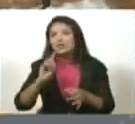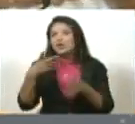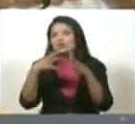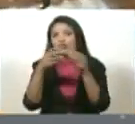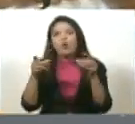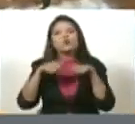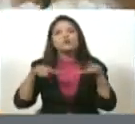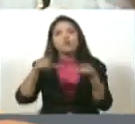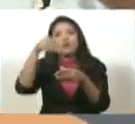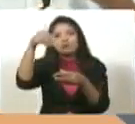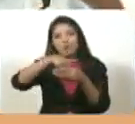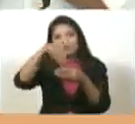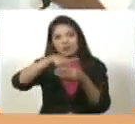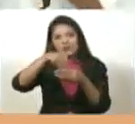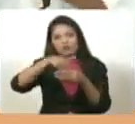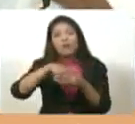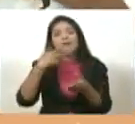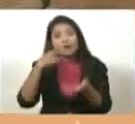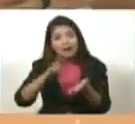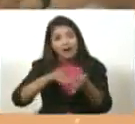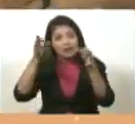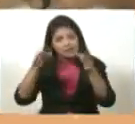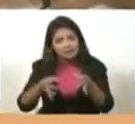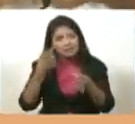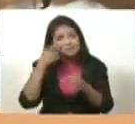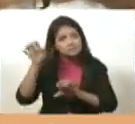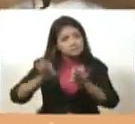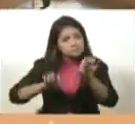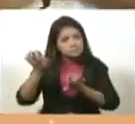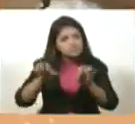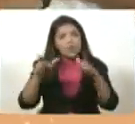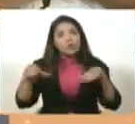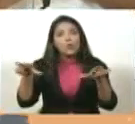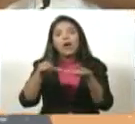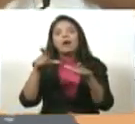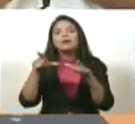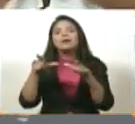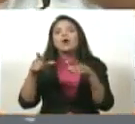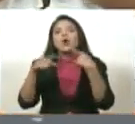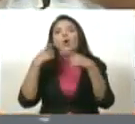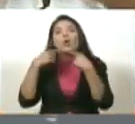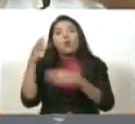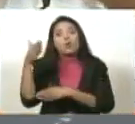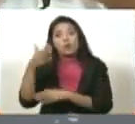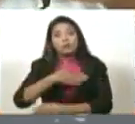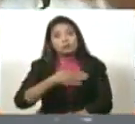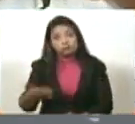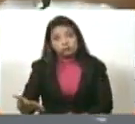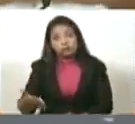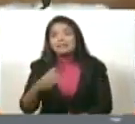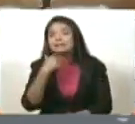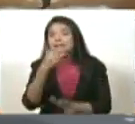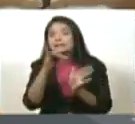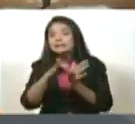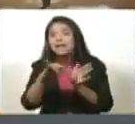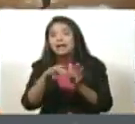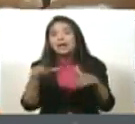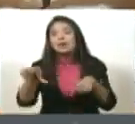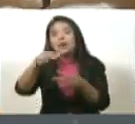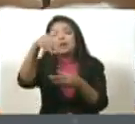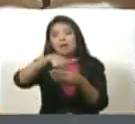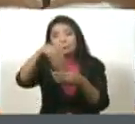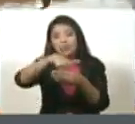los centros de votación, que garantice el chequeo en los puntos tricolor que estamos disponiendo cerca de cada centro